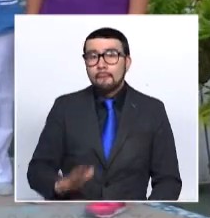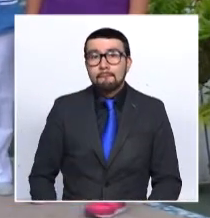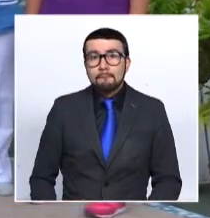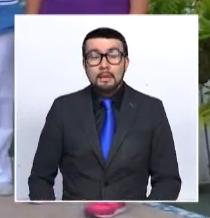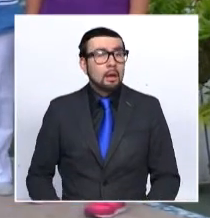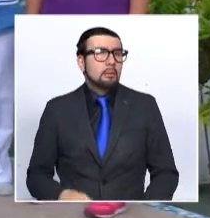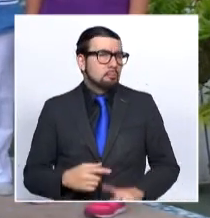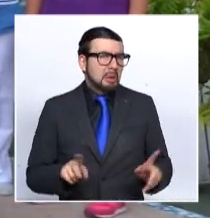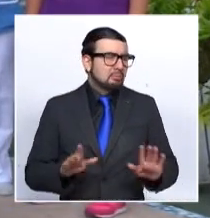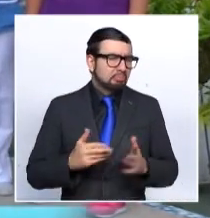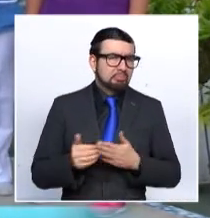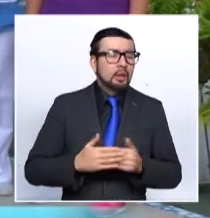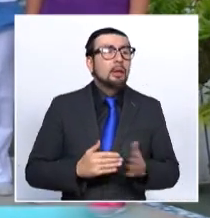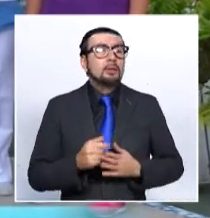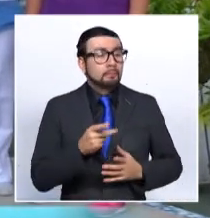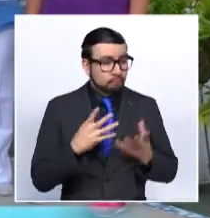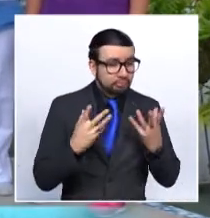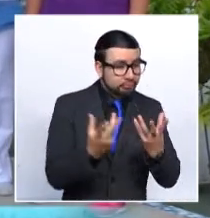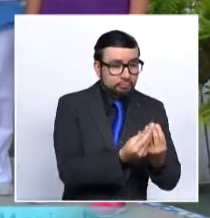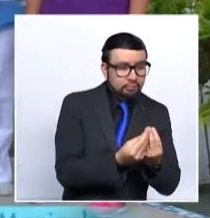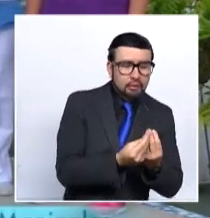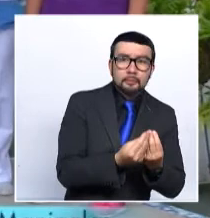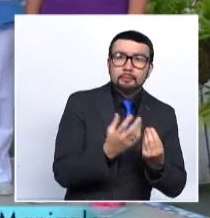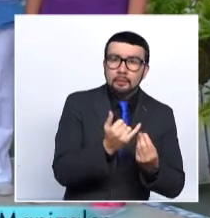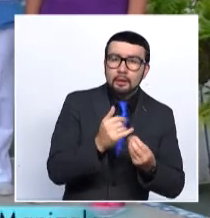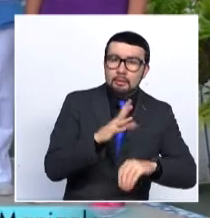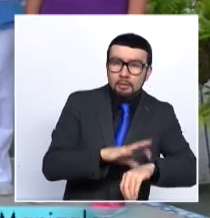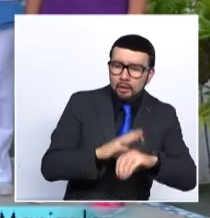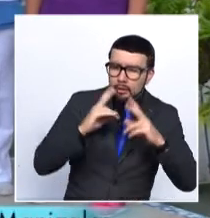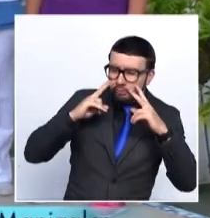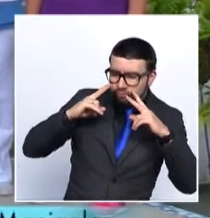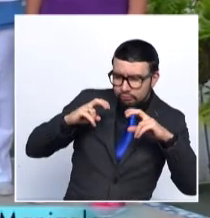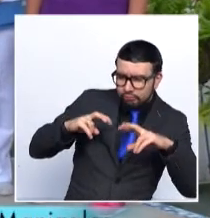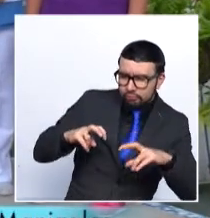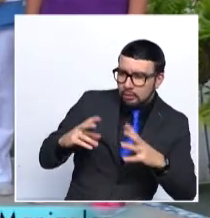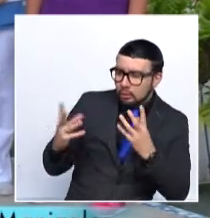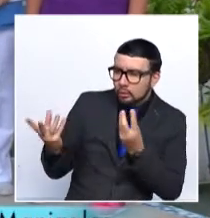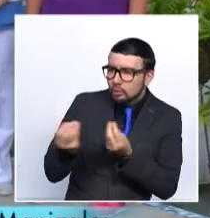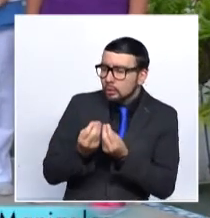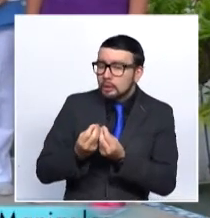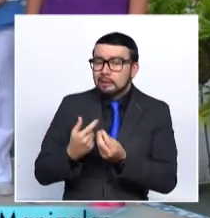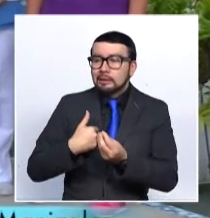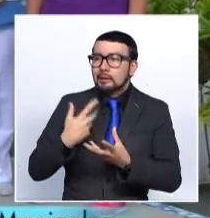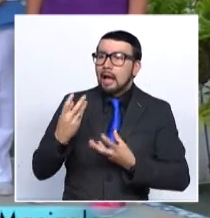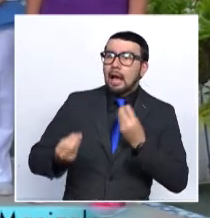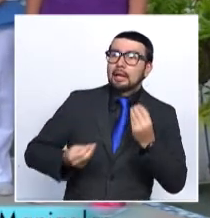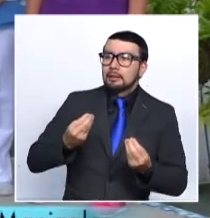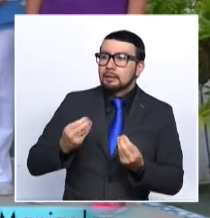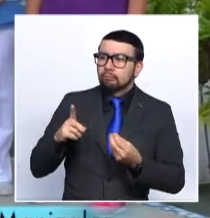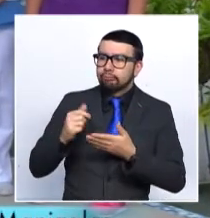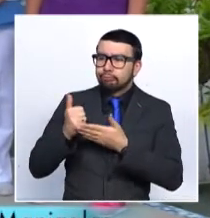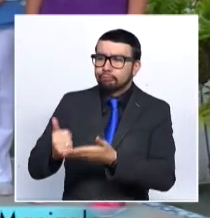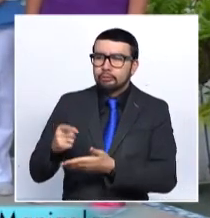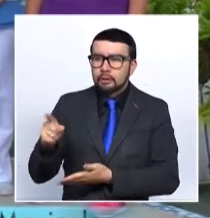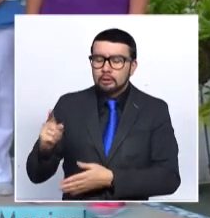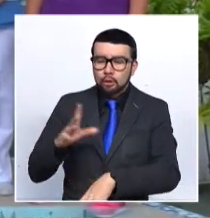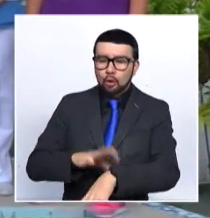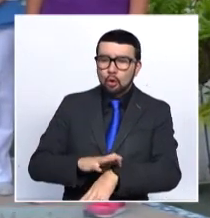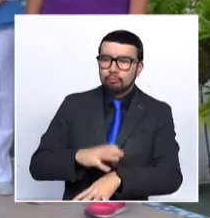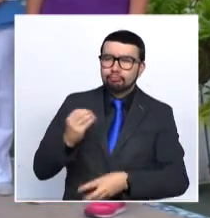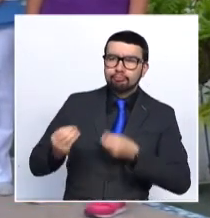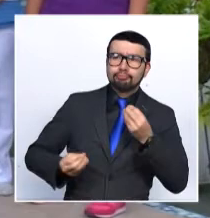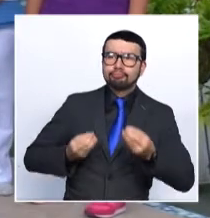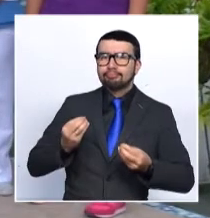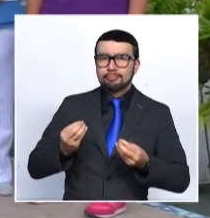equipo a hacer un proceso de estudio, de diagnóstico y de acompañamiento. ¿Qué vamos a hacer ante el dolor? Porque venimos